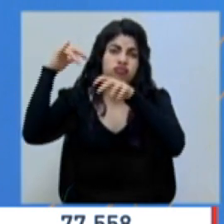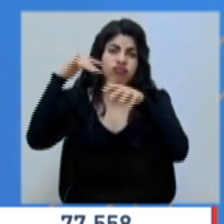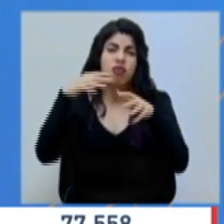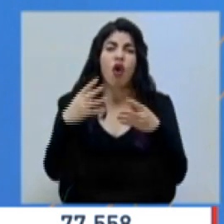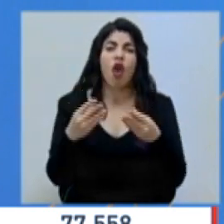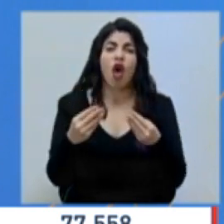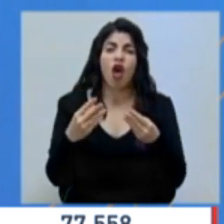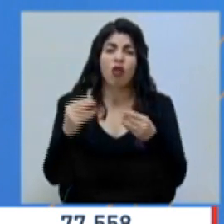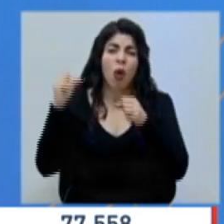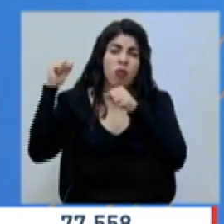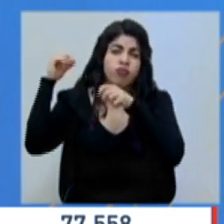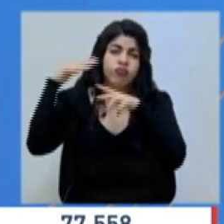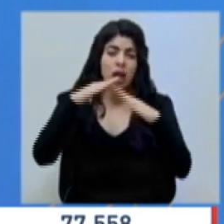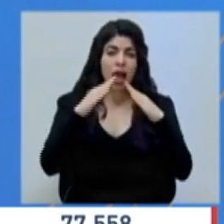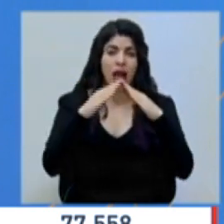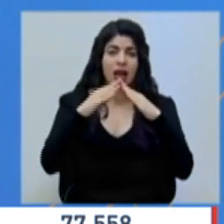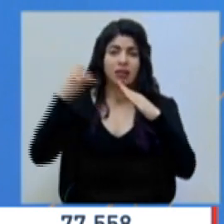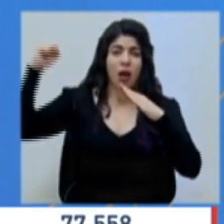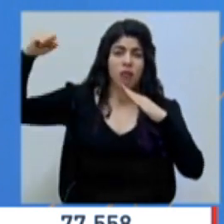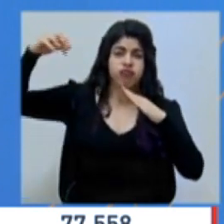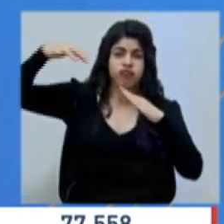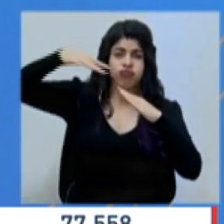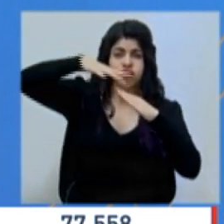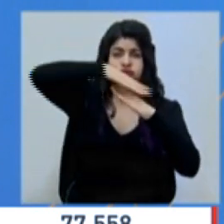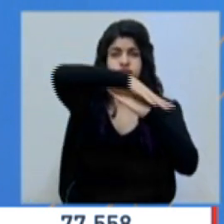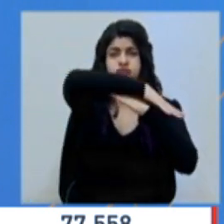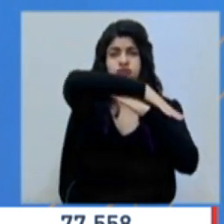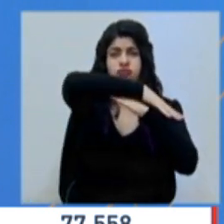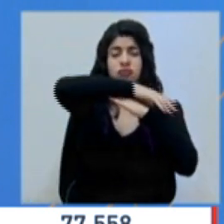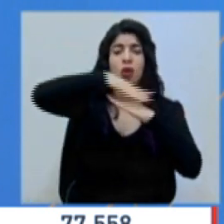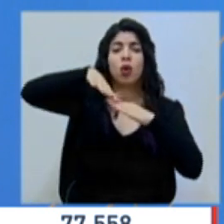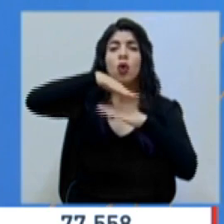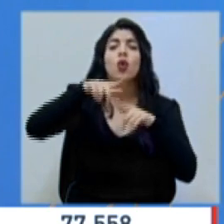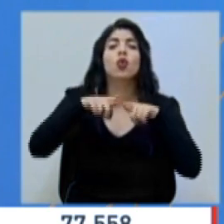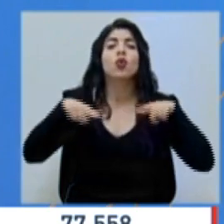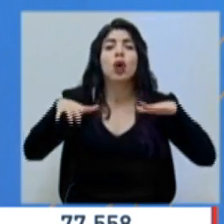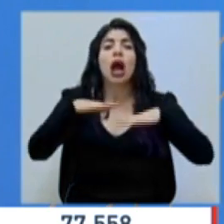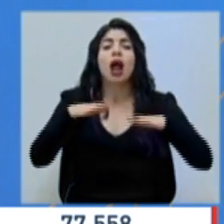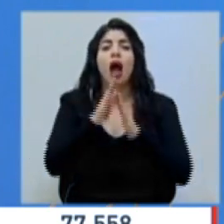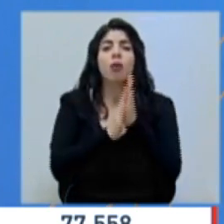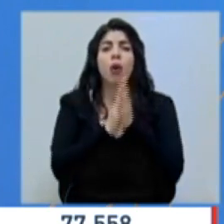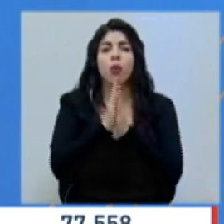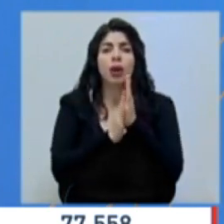que sepultó una vivienda en el sector de Aguabuena, en